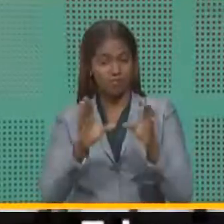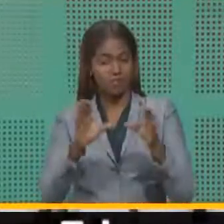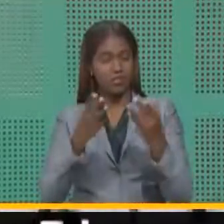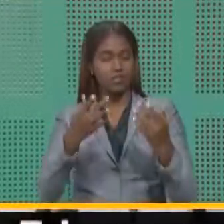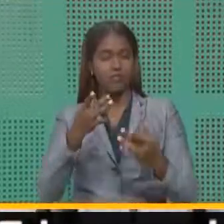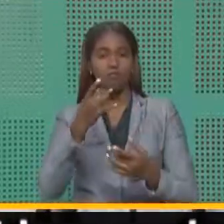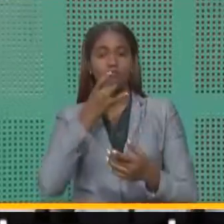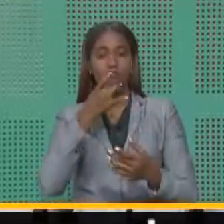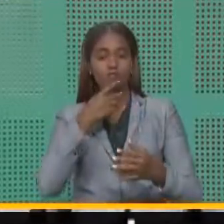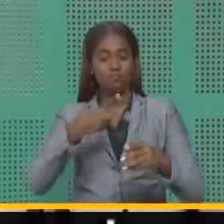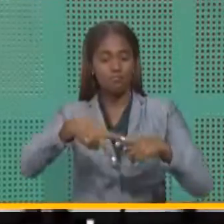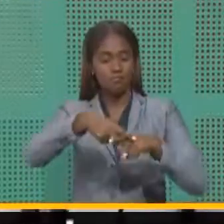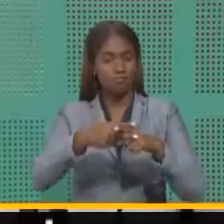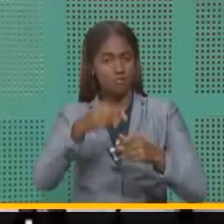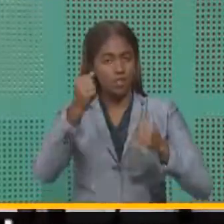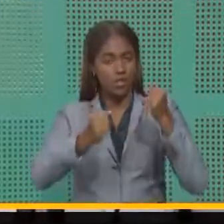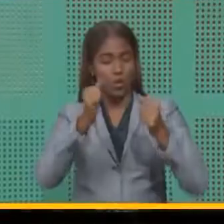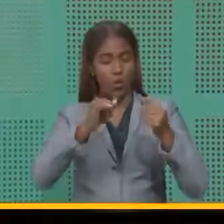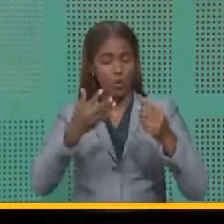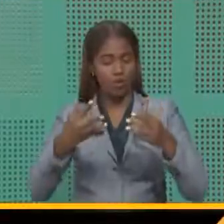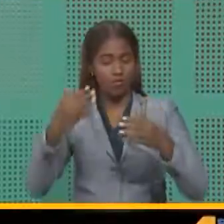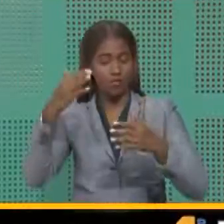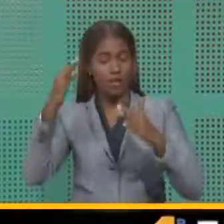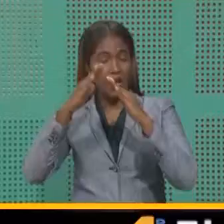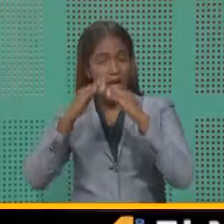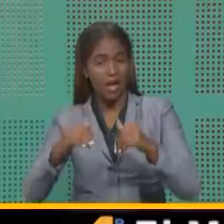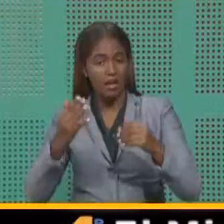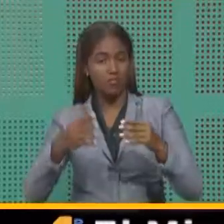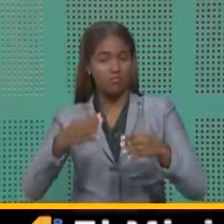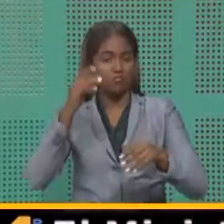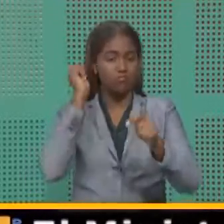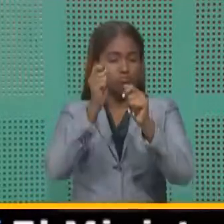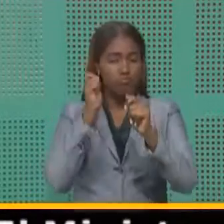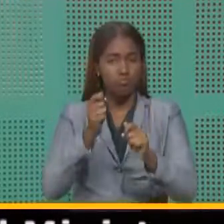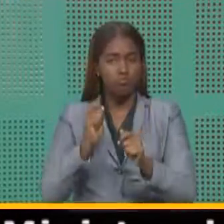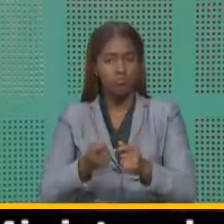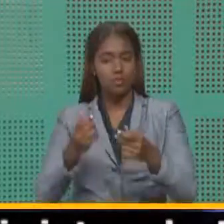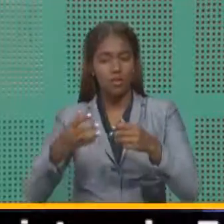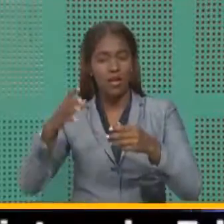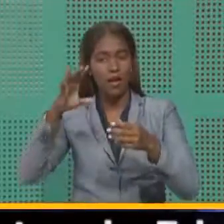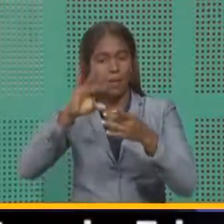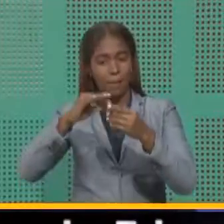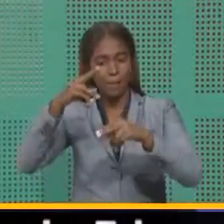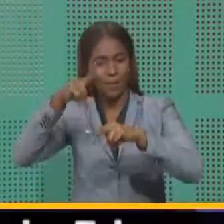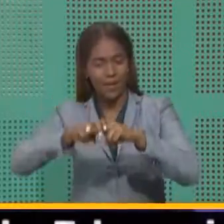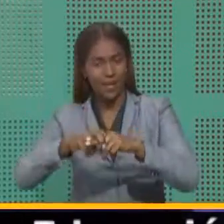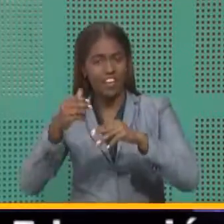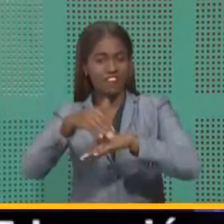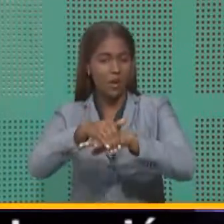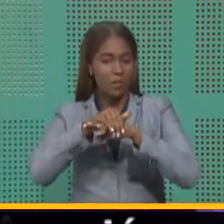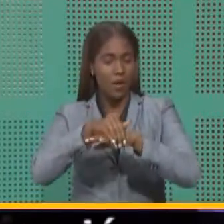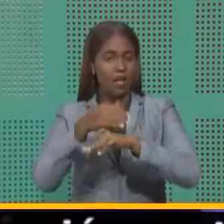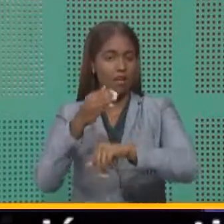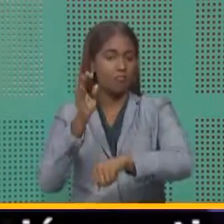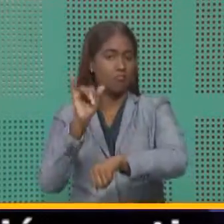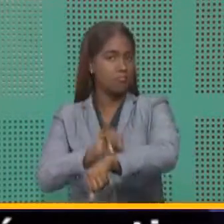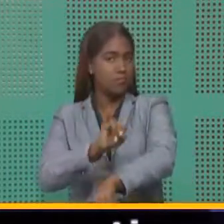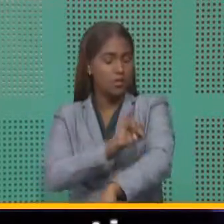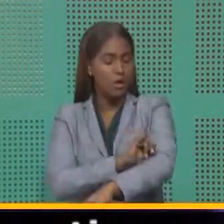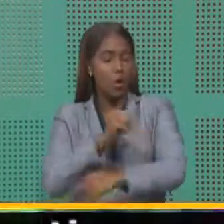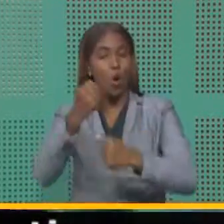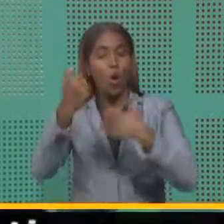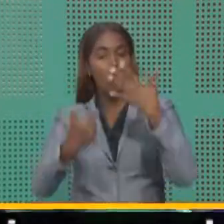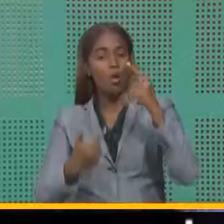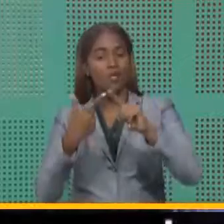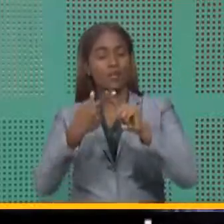automotriz y residencial ebanistería tapicería informática inglés y otros provienen